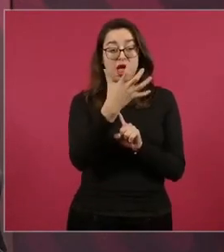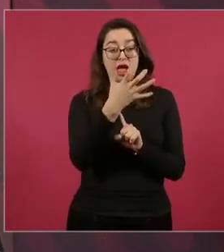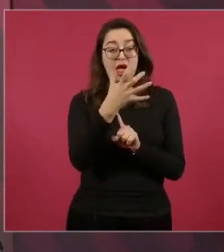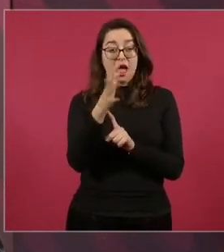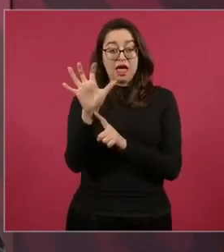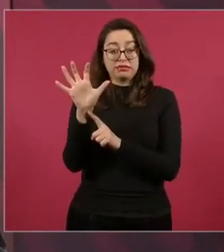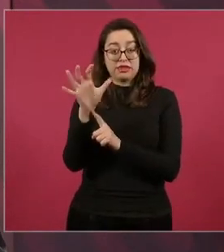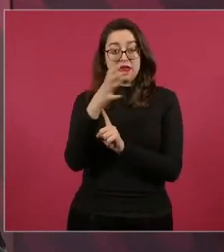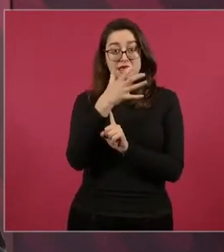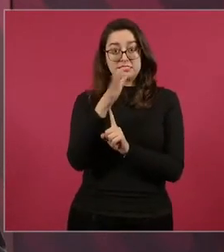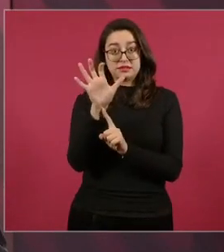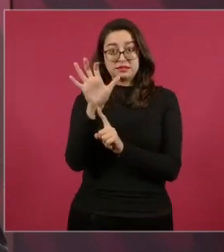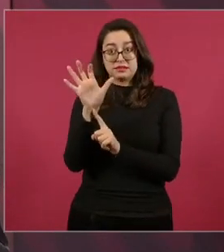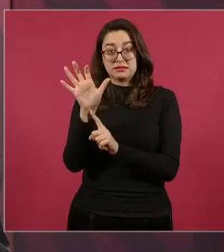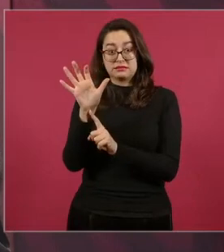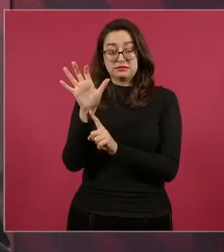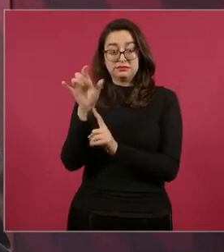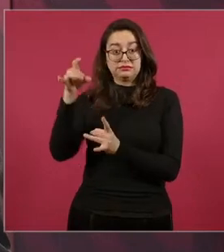en todo el país